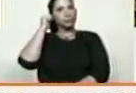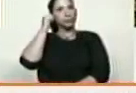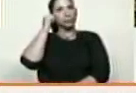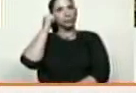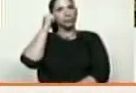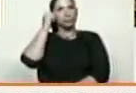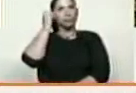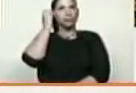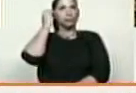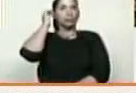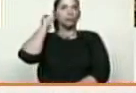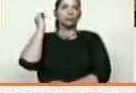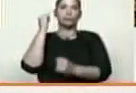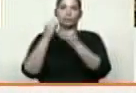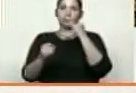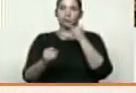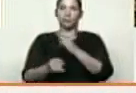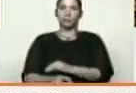termino